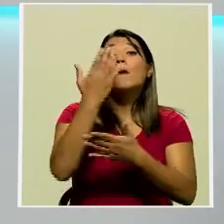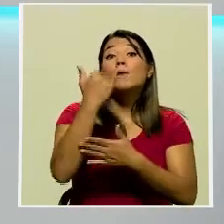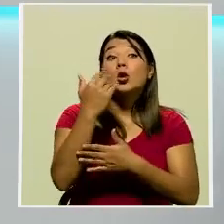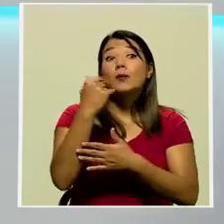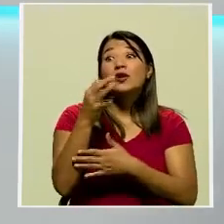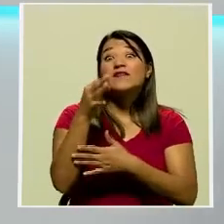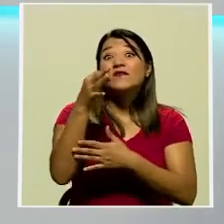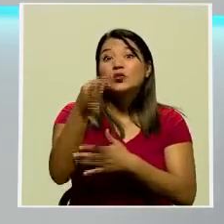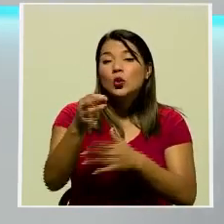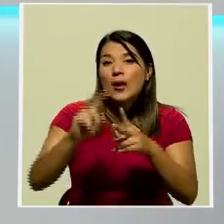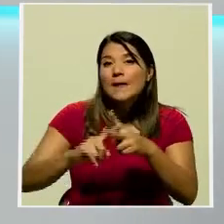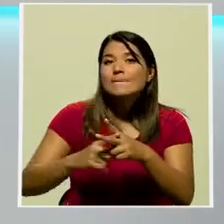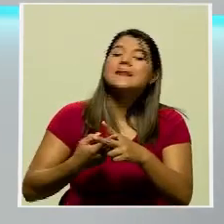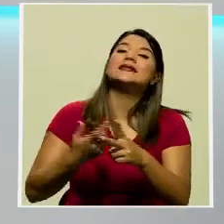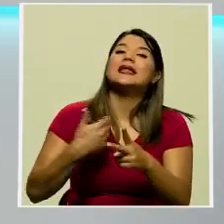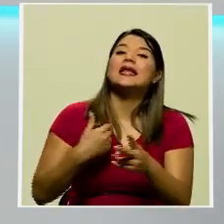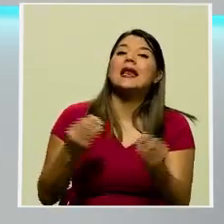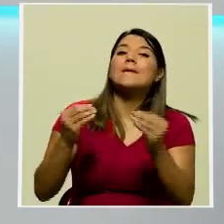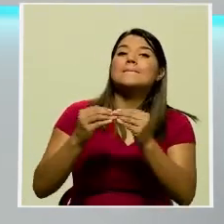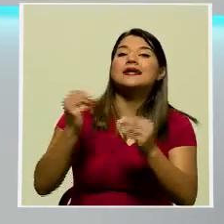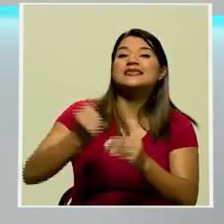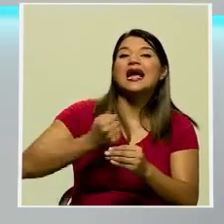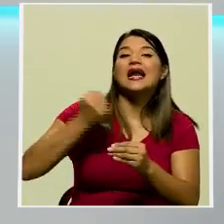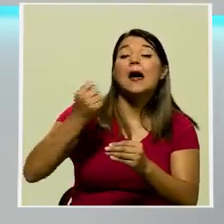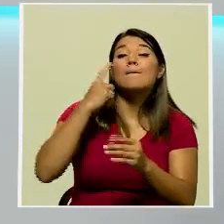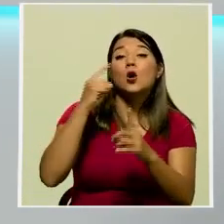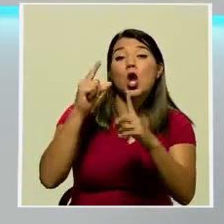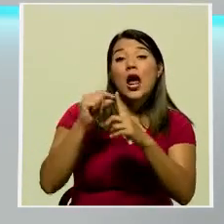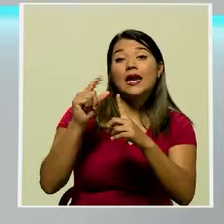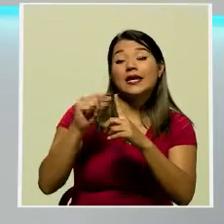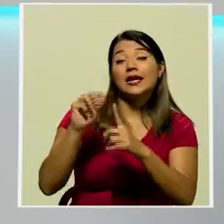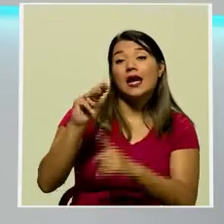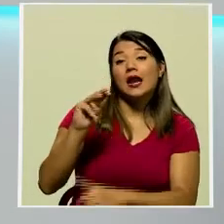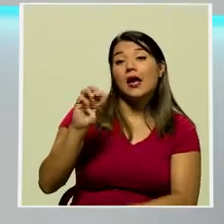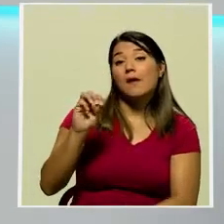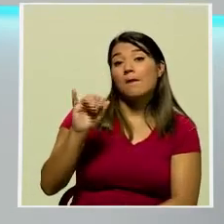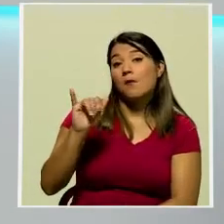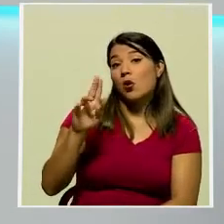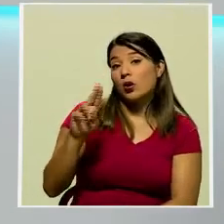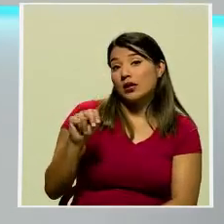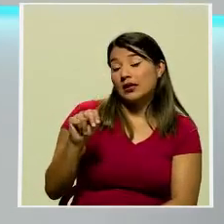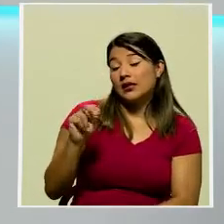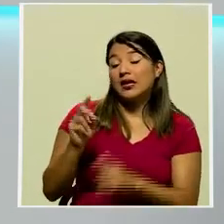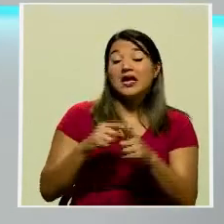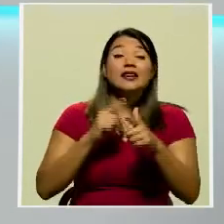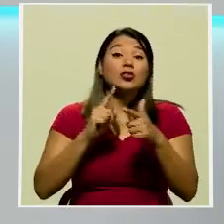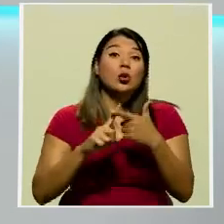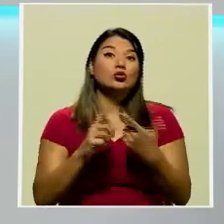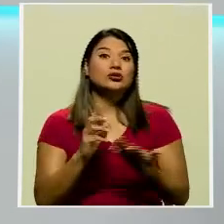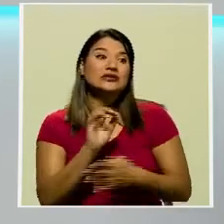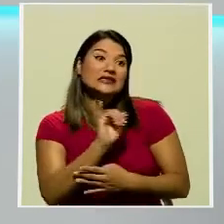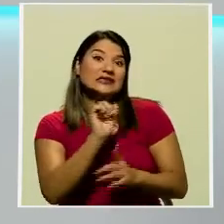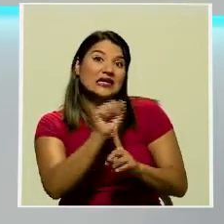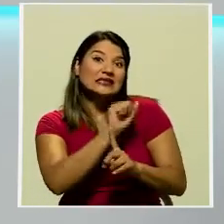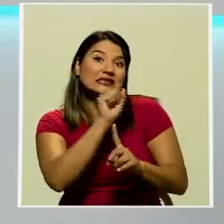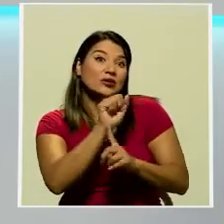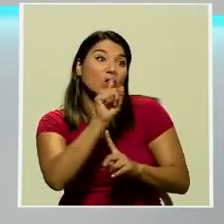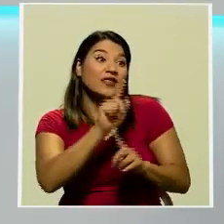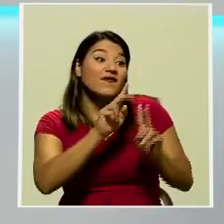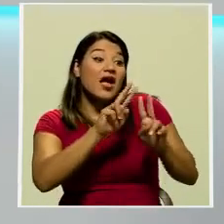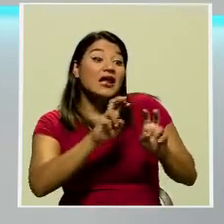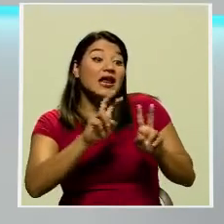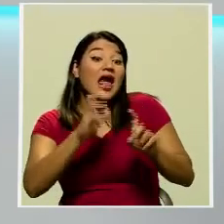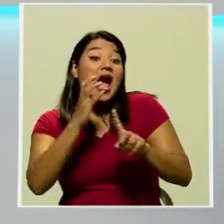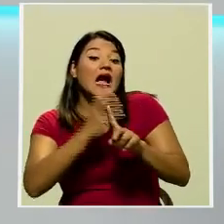Moín, digamos, del alquiler de Moín. Entonces, es una situación que hay que analizarla en el